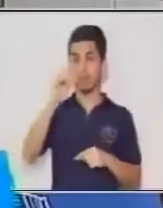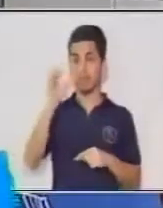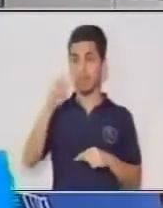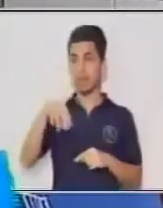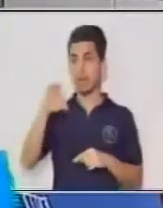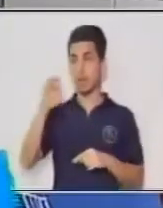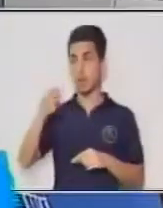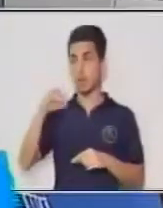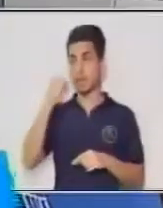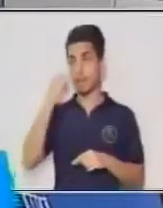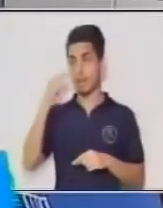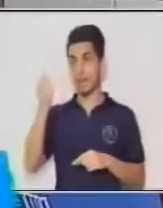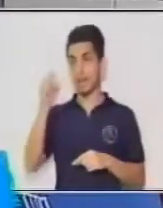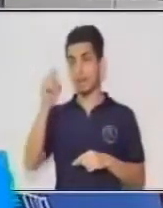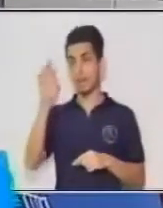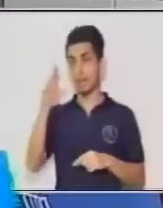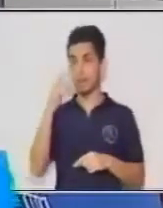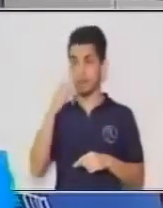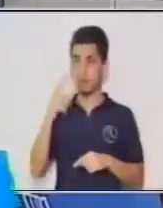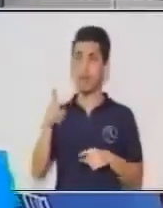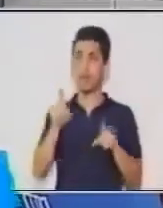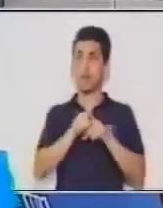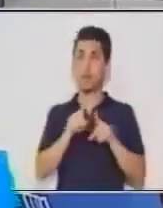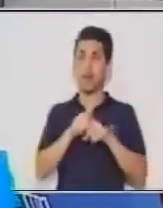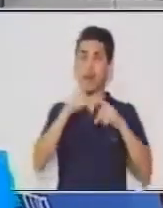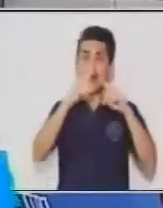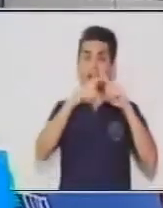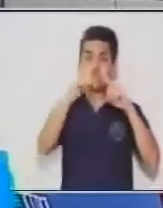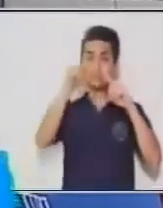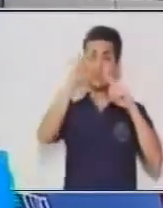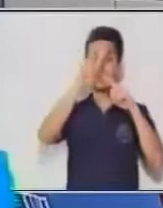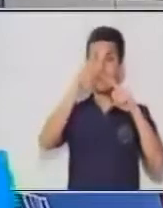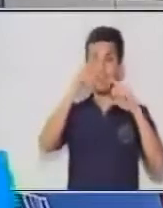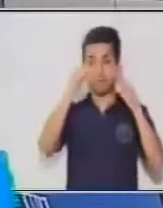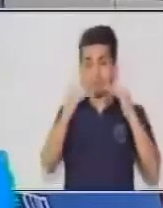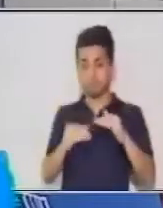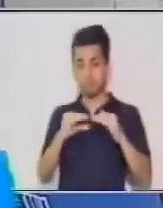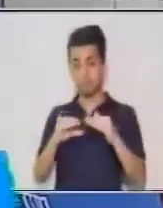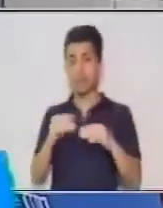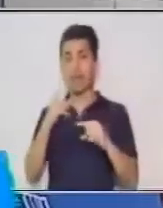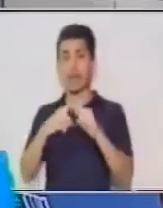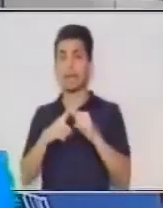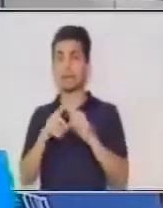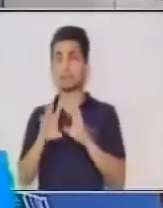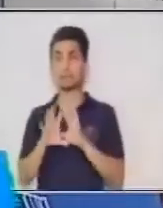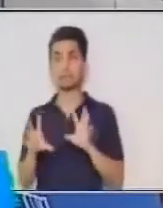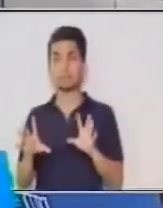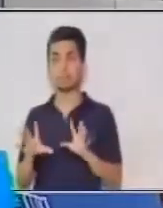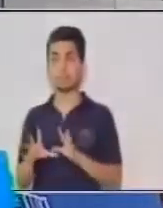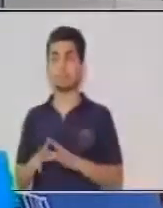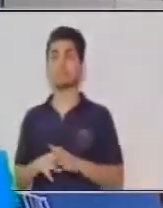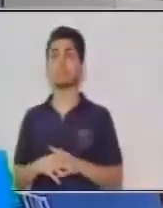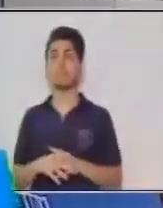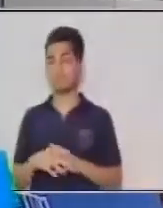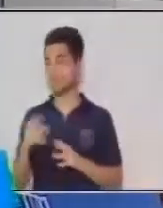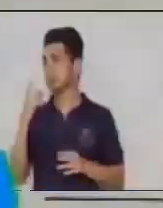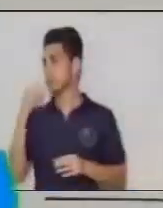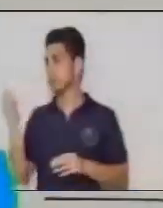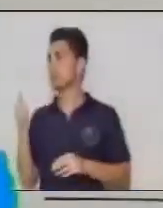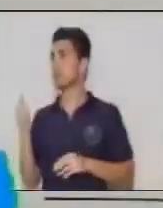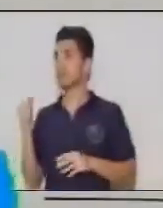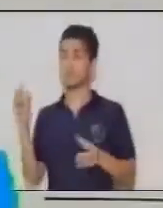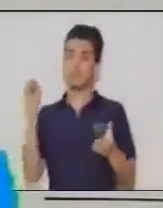arriba teníamos un x al cuadrado y en el denominador teníamos un x. Entonces esto se